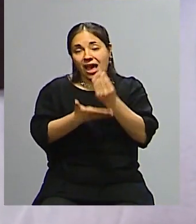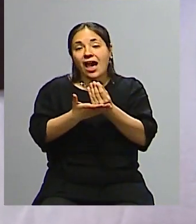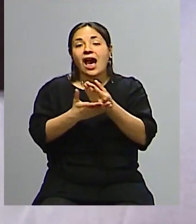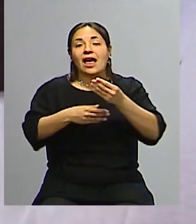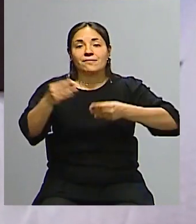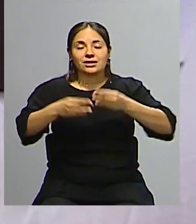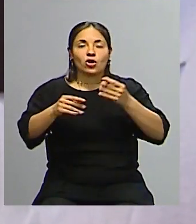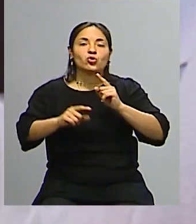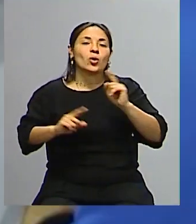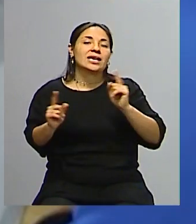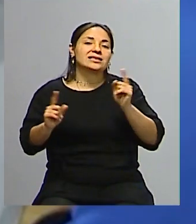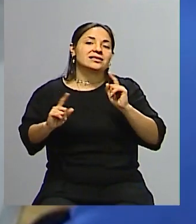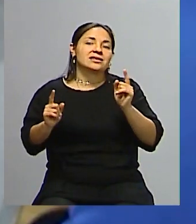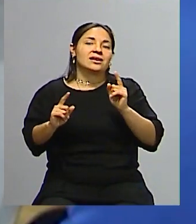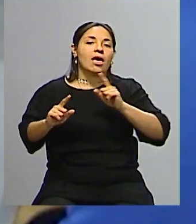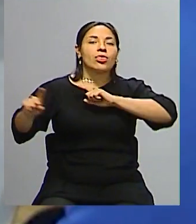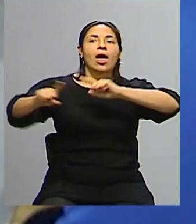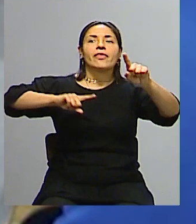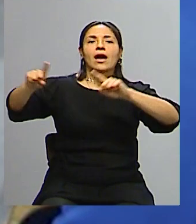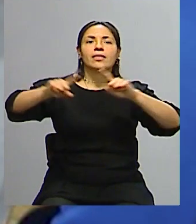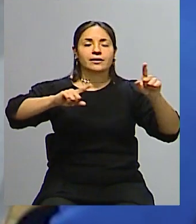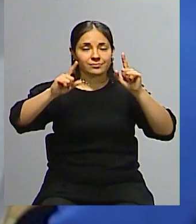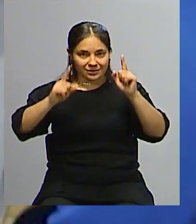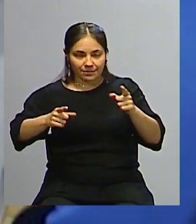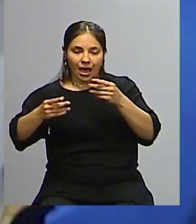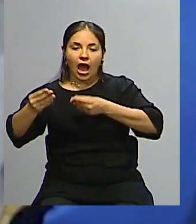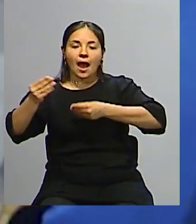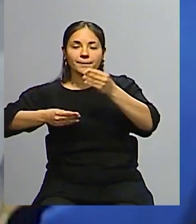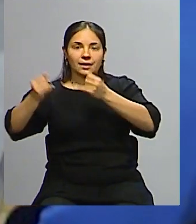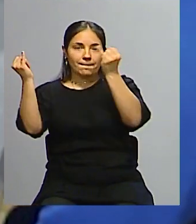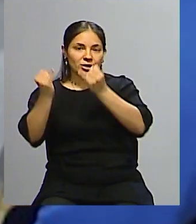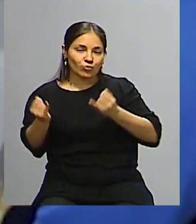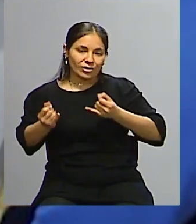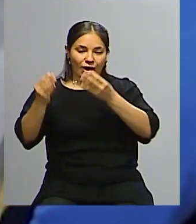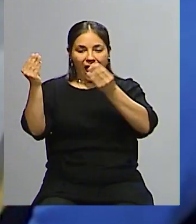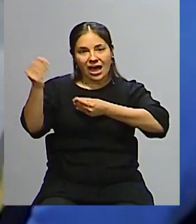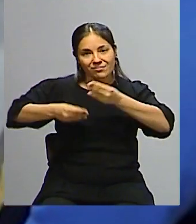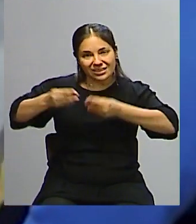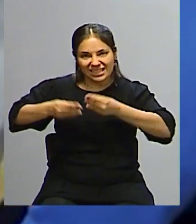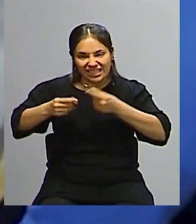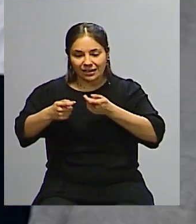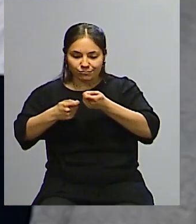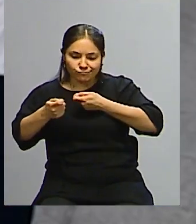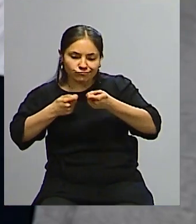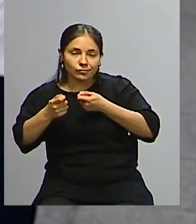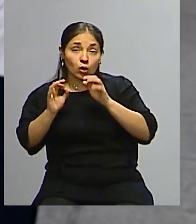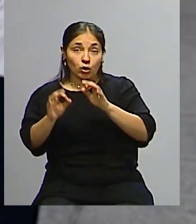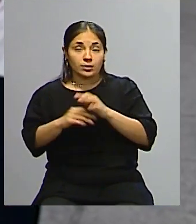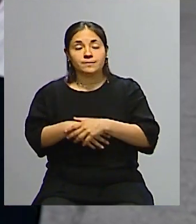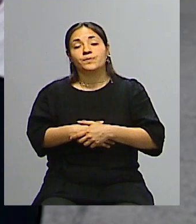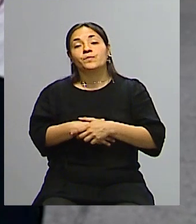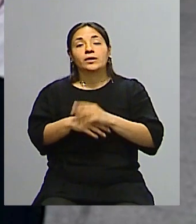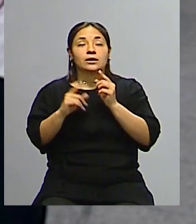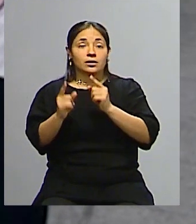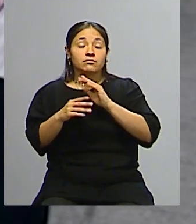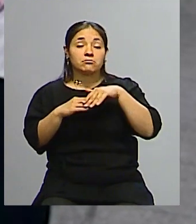solamente es mandar y gobernar, sino hay que administrar, el presupuesto se administra, es la que va a utilizar, porque en